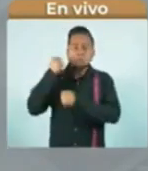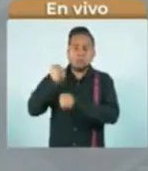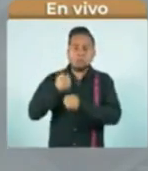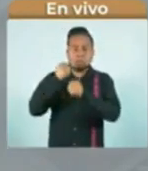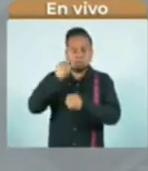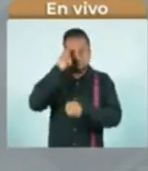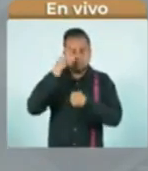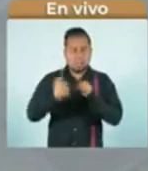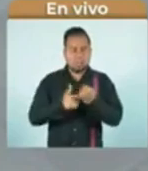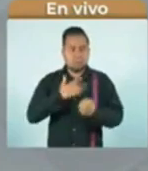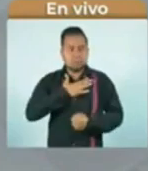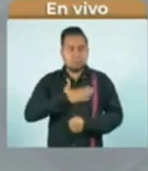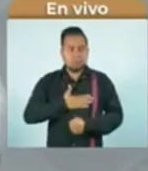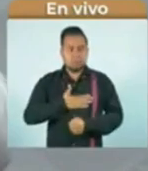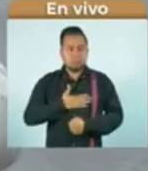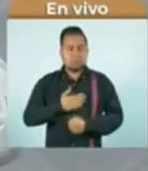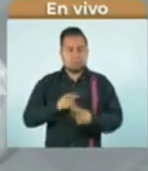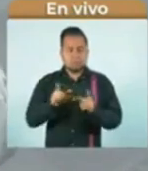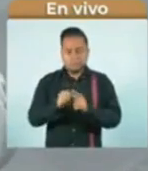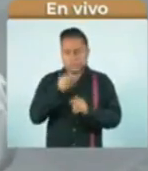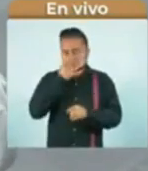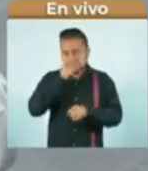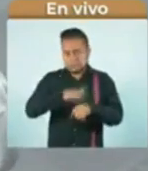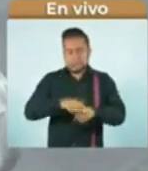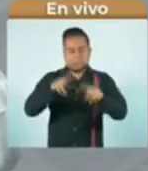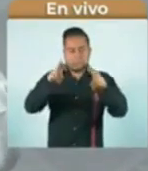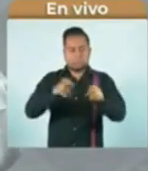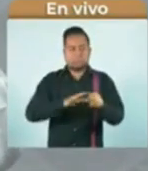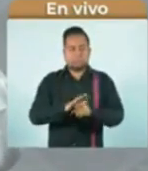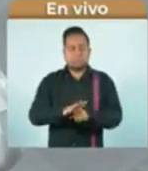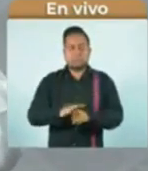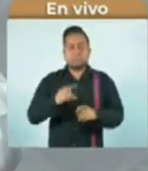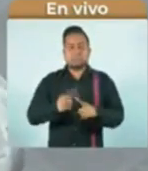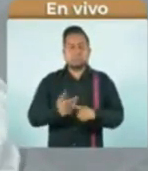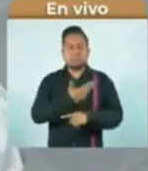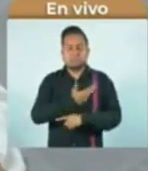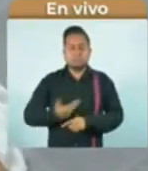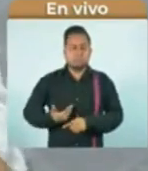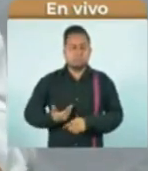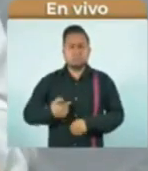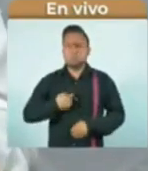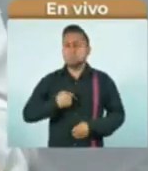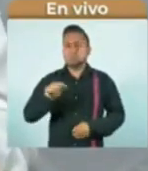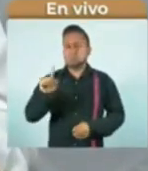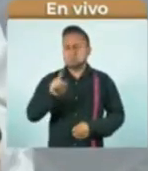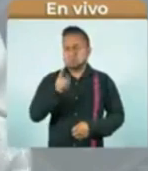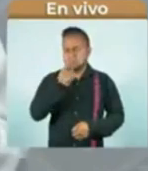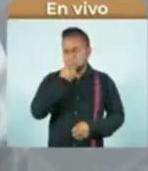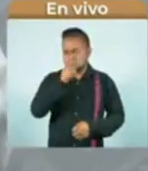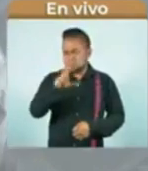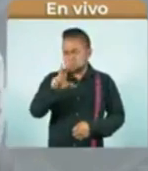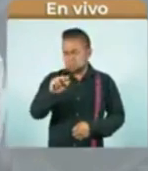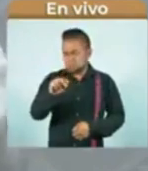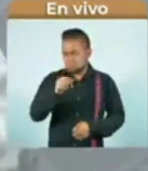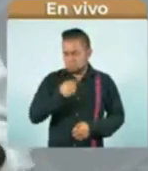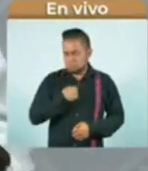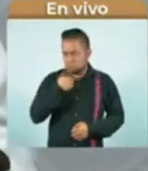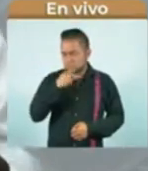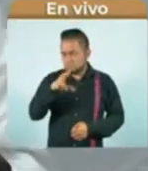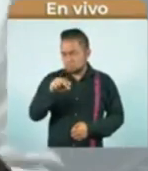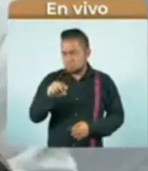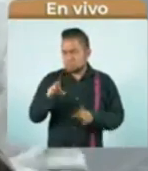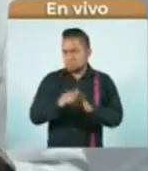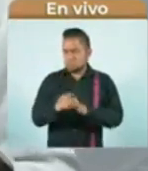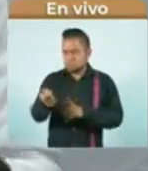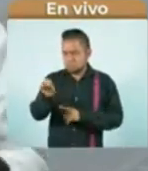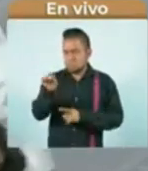justo. Y cerraría diciéndote el tema del presidente. Nosotros nunca dijimos, también Oscar, no nos pongas